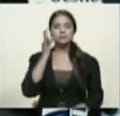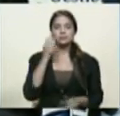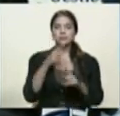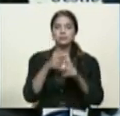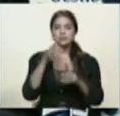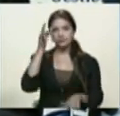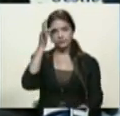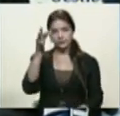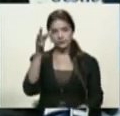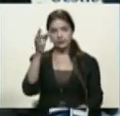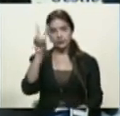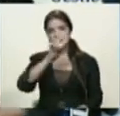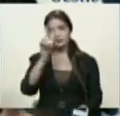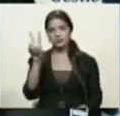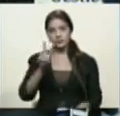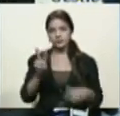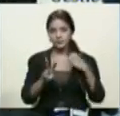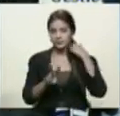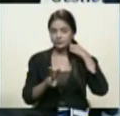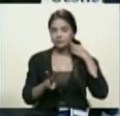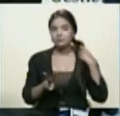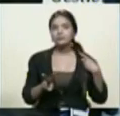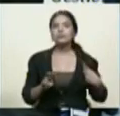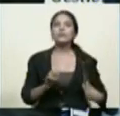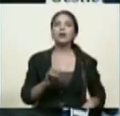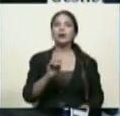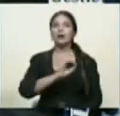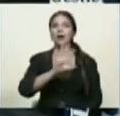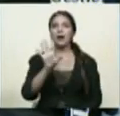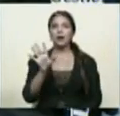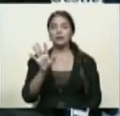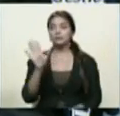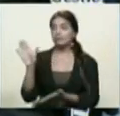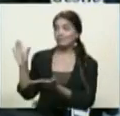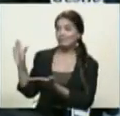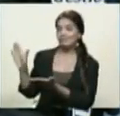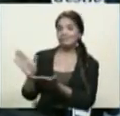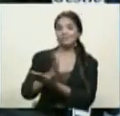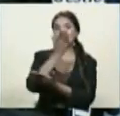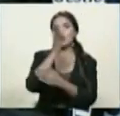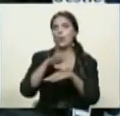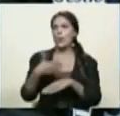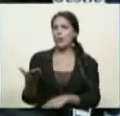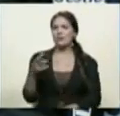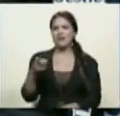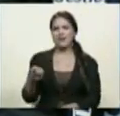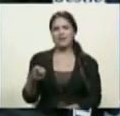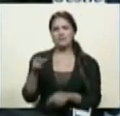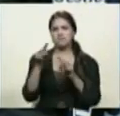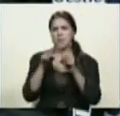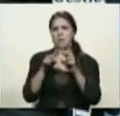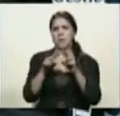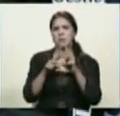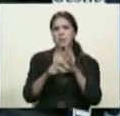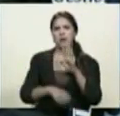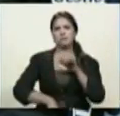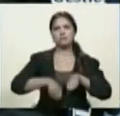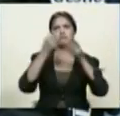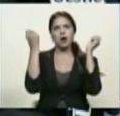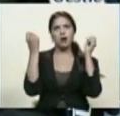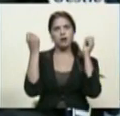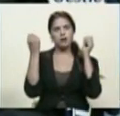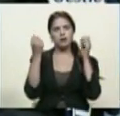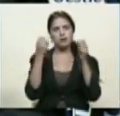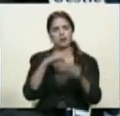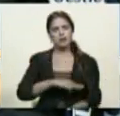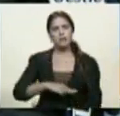república que obviamente fue removida del cargo por haber cometido faltas graves contra